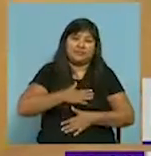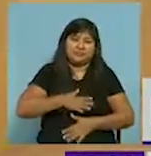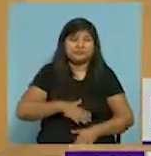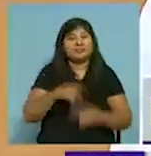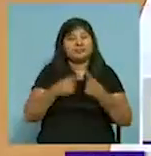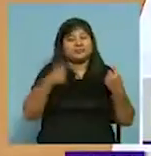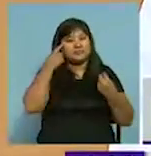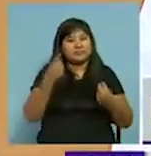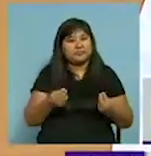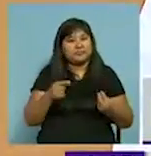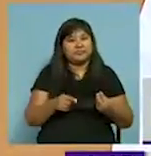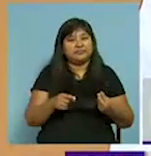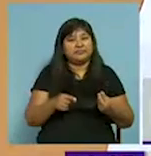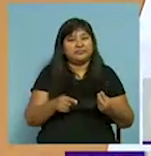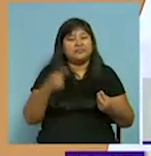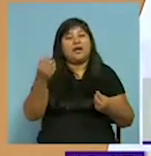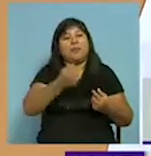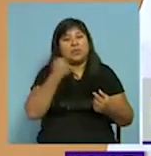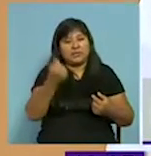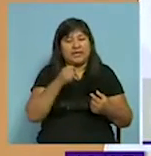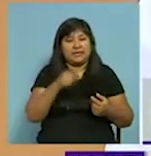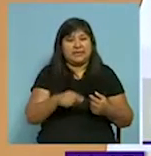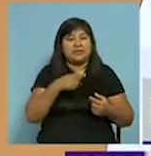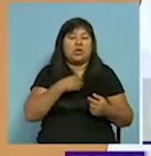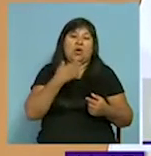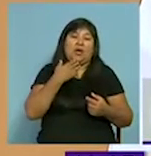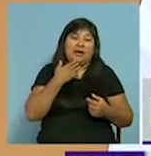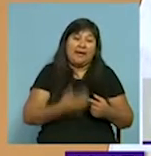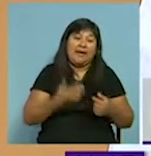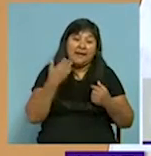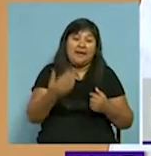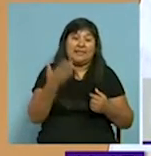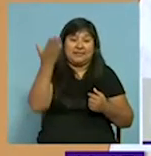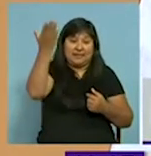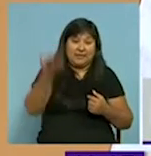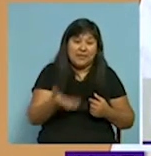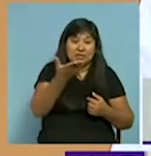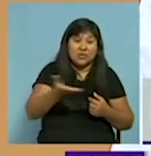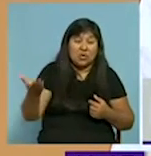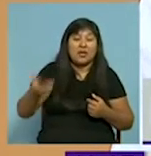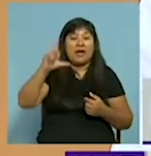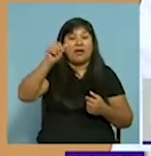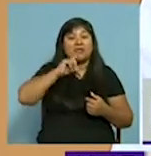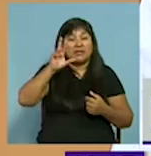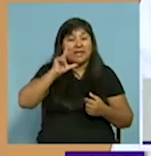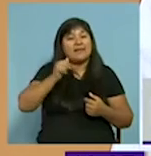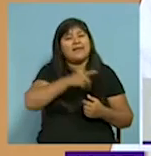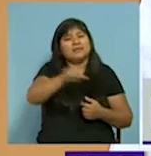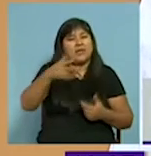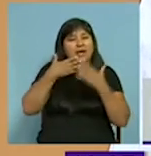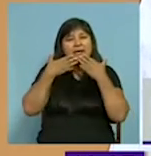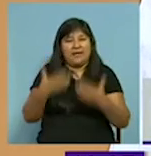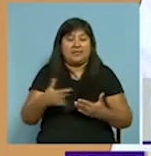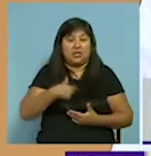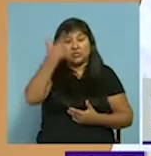reconocimiento ha sido importante así que te recontra agradecido a la gente de costa rica y consciente de la